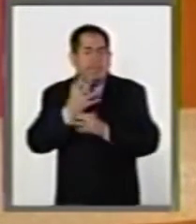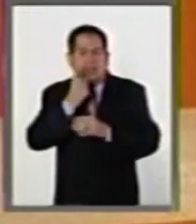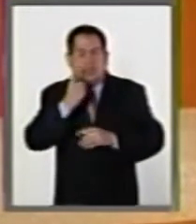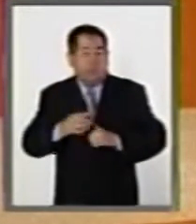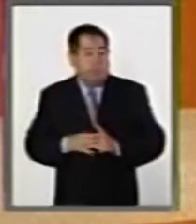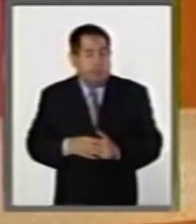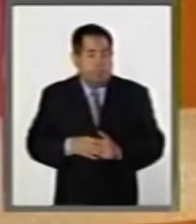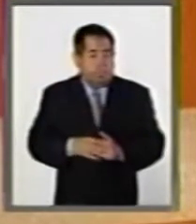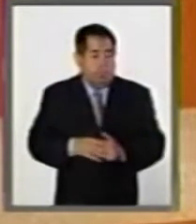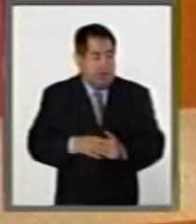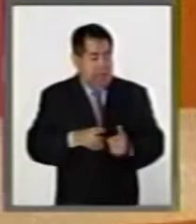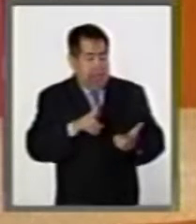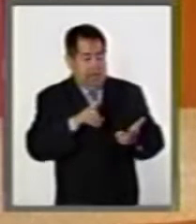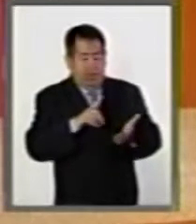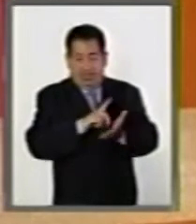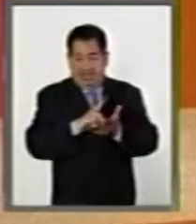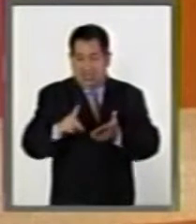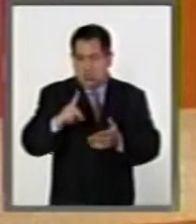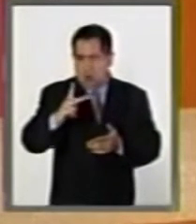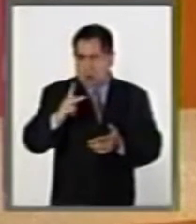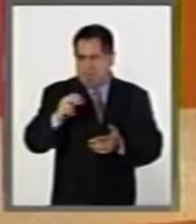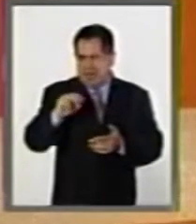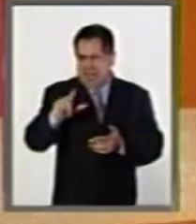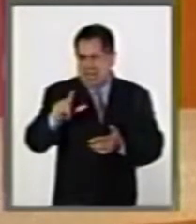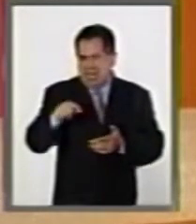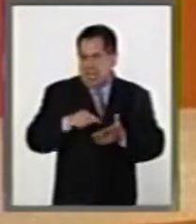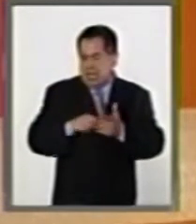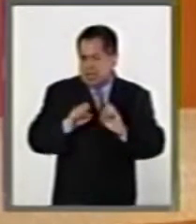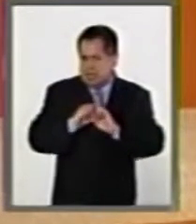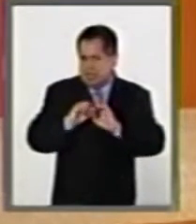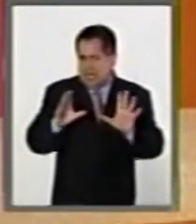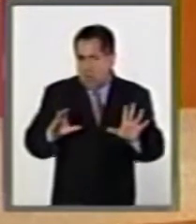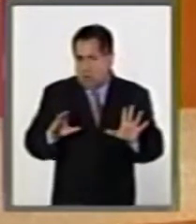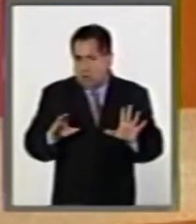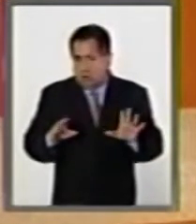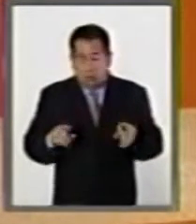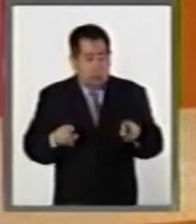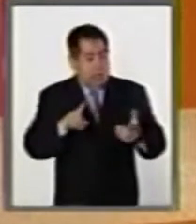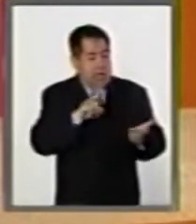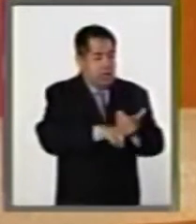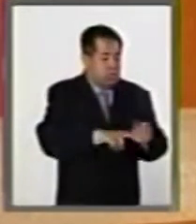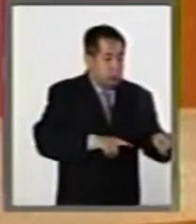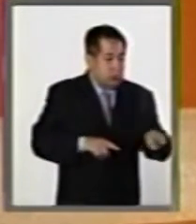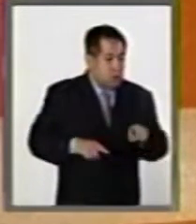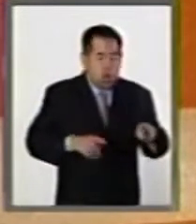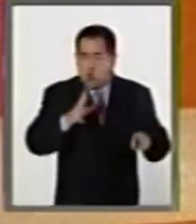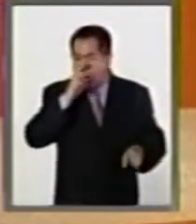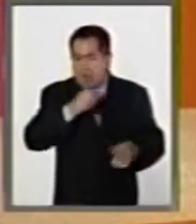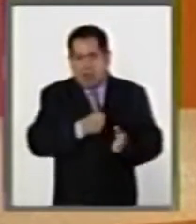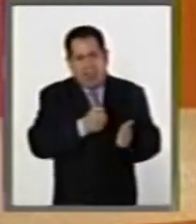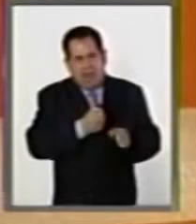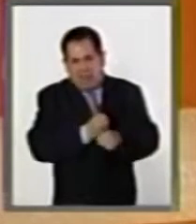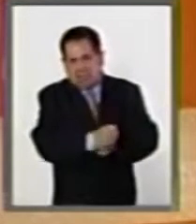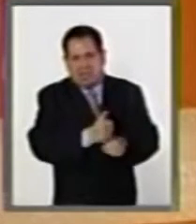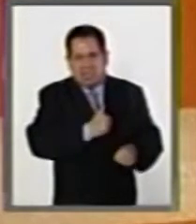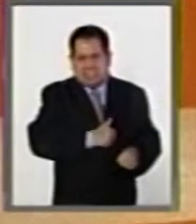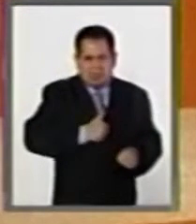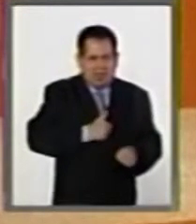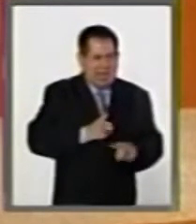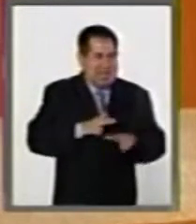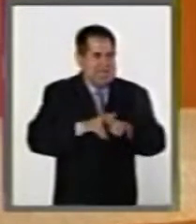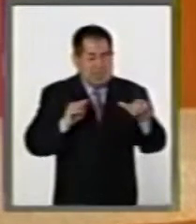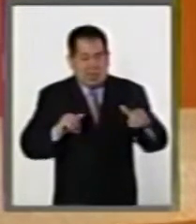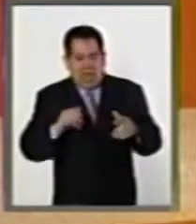el derecho penal define lo que no está permitido lesionar ni con el